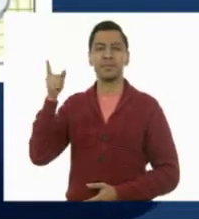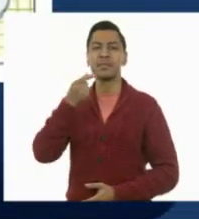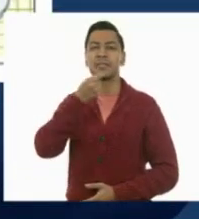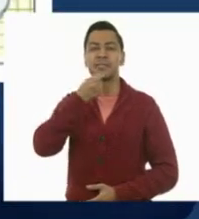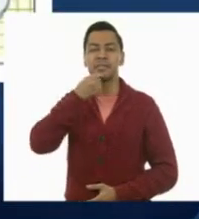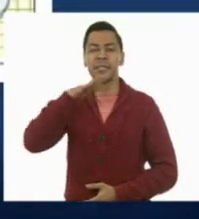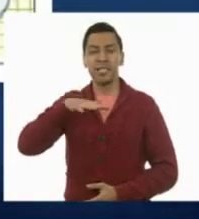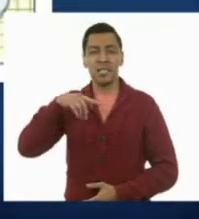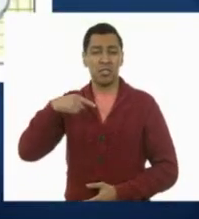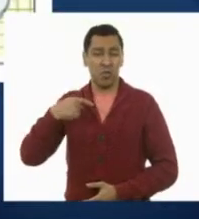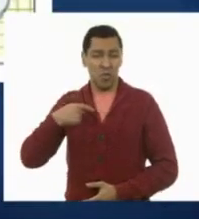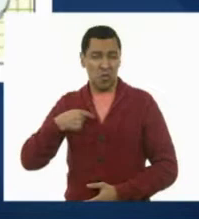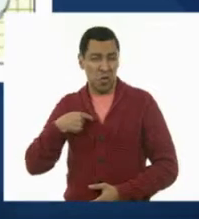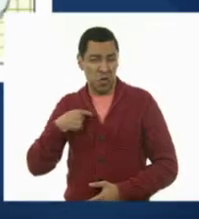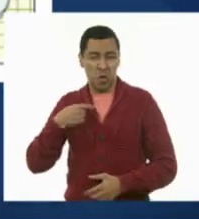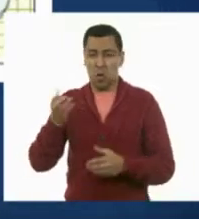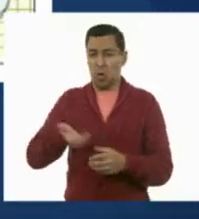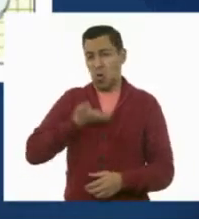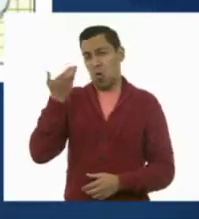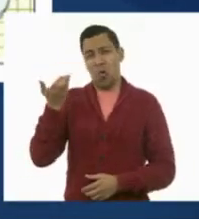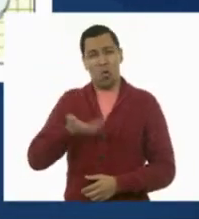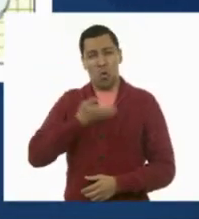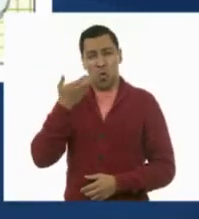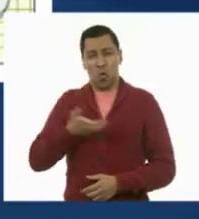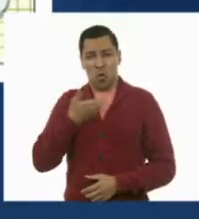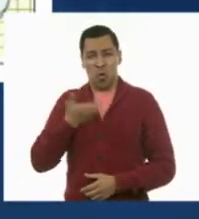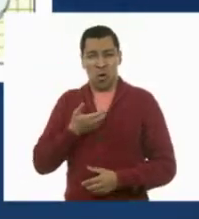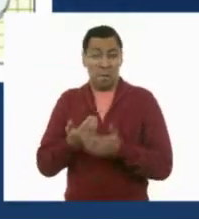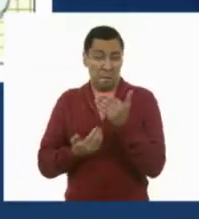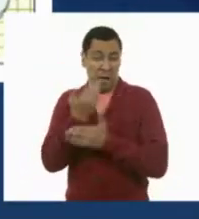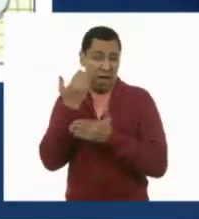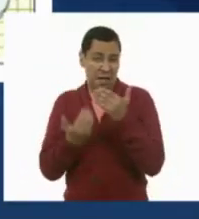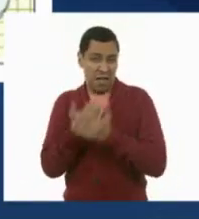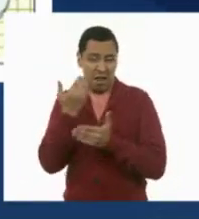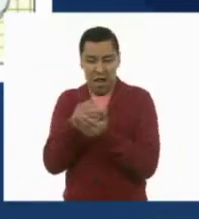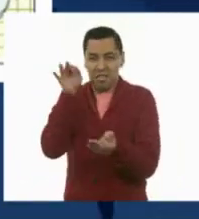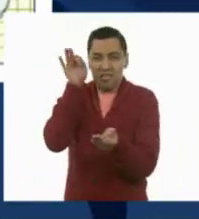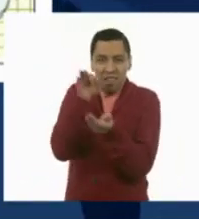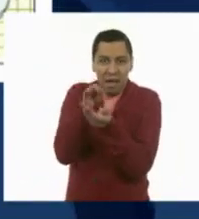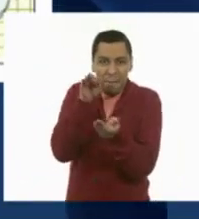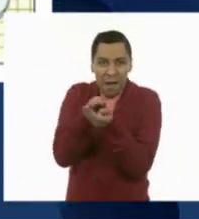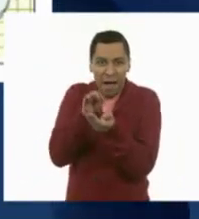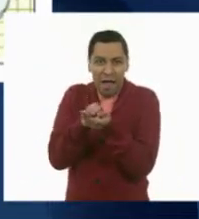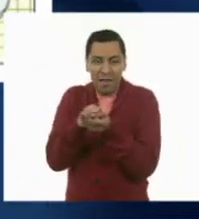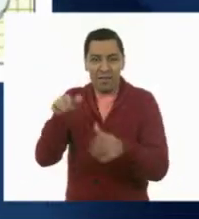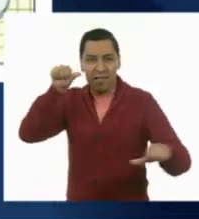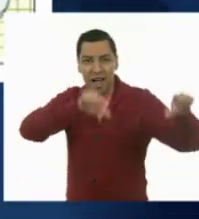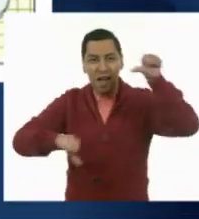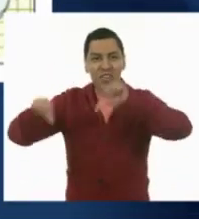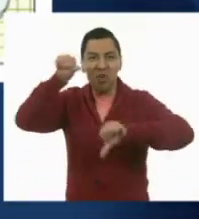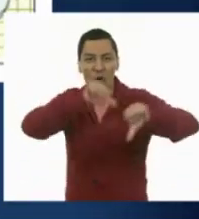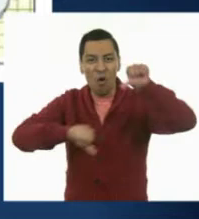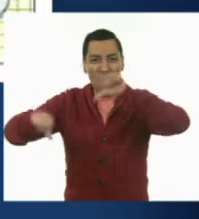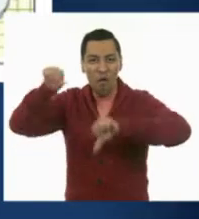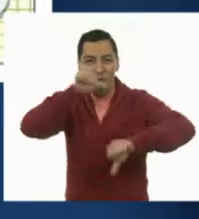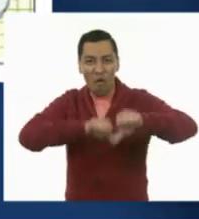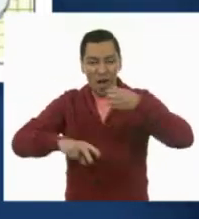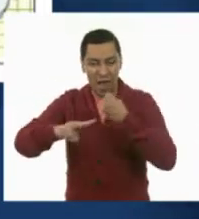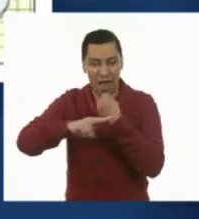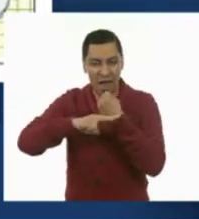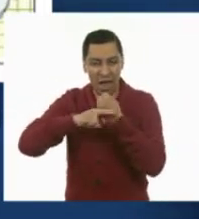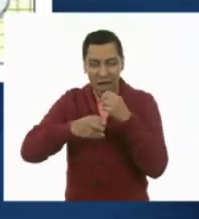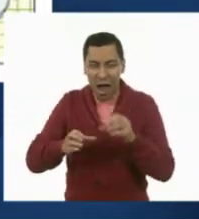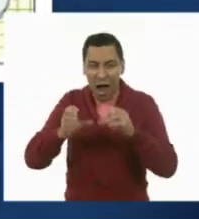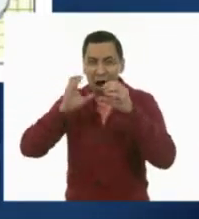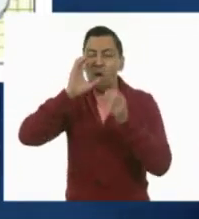yo casi siempre desayuno una torta de tamal con un atole. Y en el recreo me compro una torta de jamón y